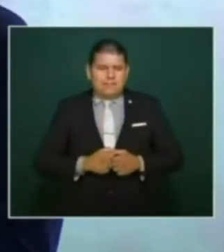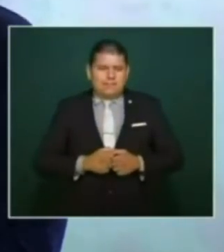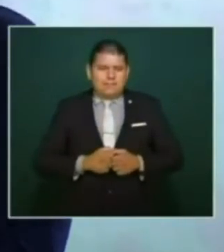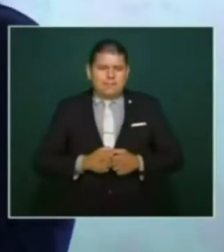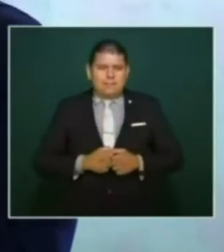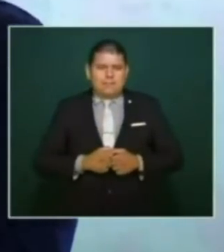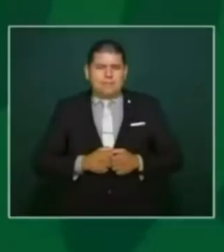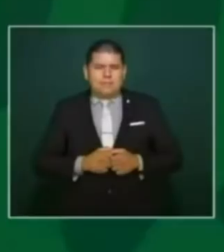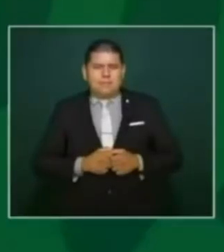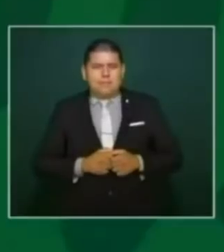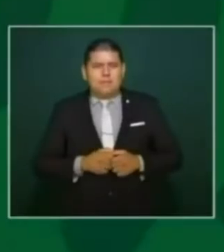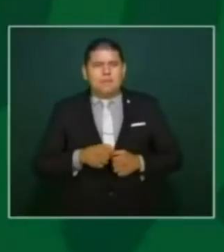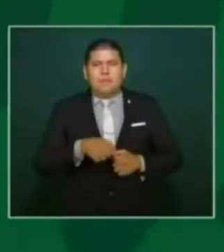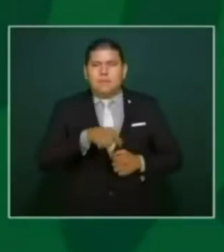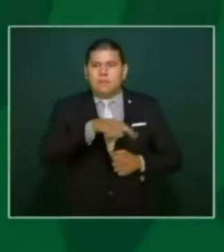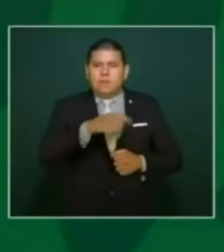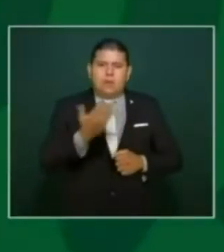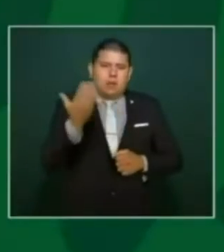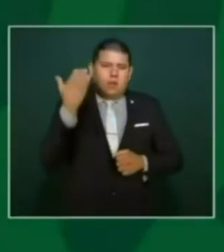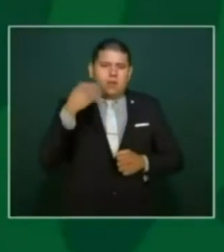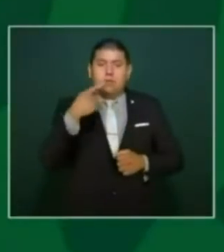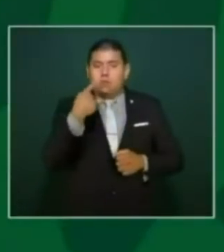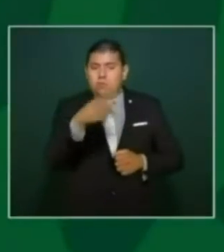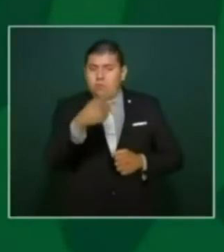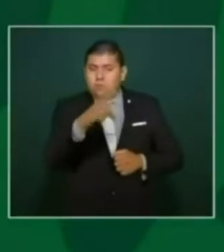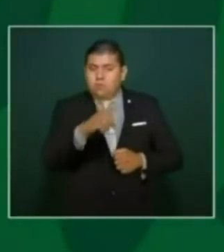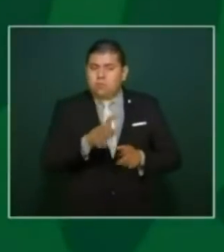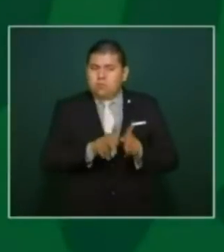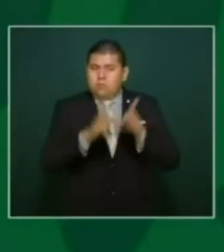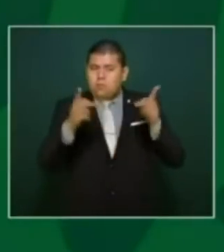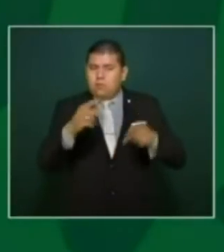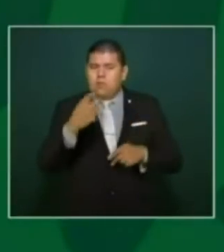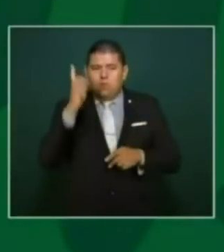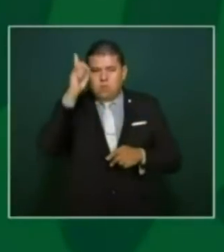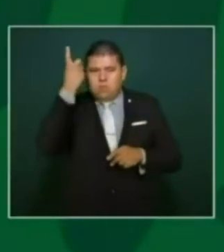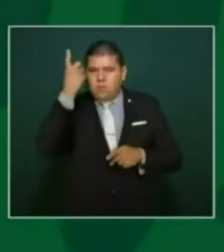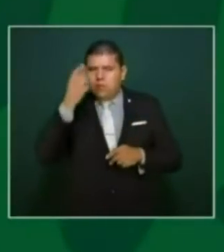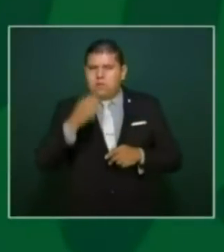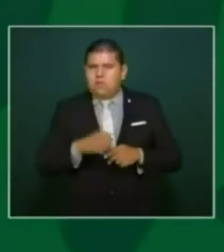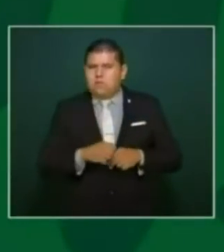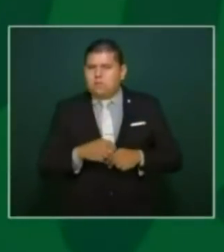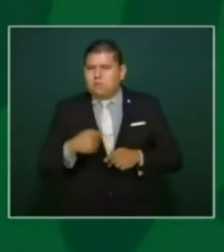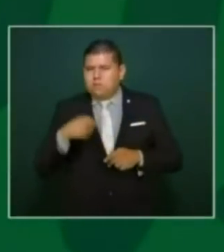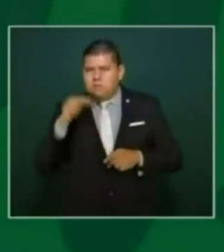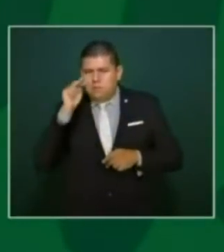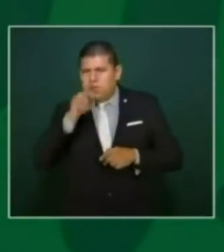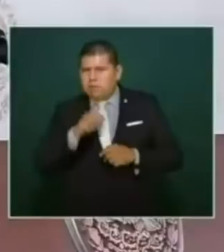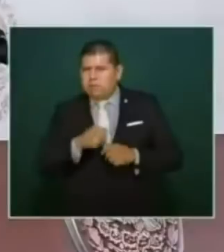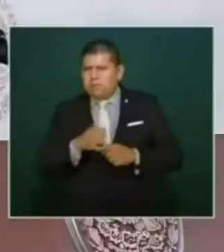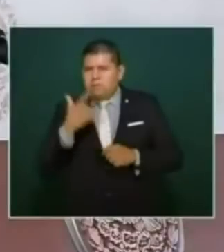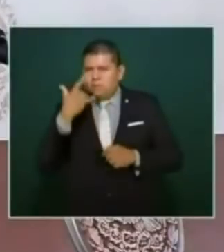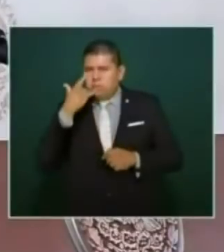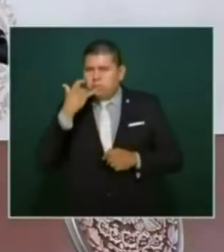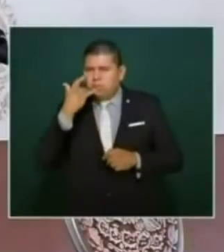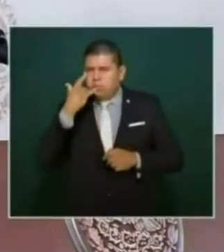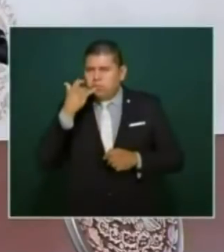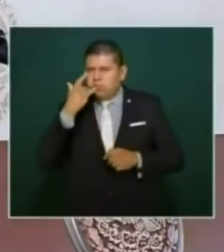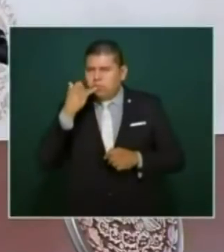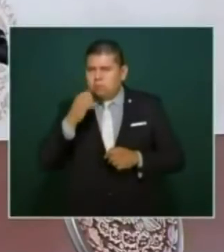sino por los dueños de tu periódico. Me genera siempre mucha sospecha lo que